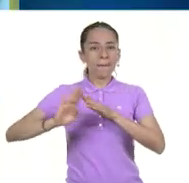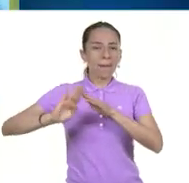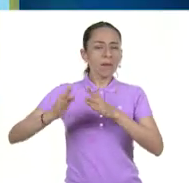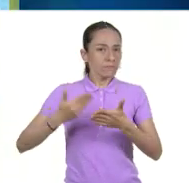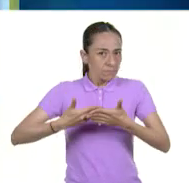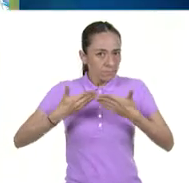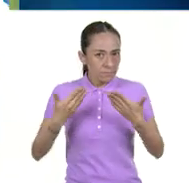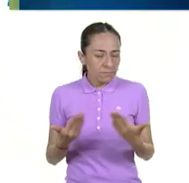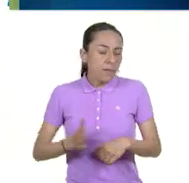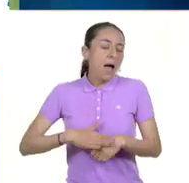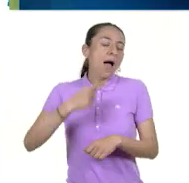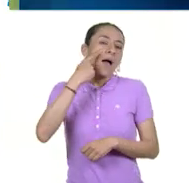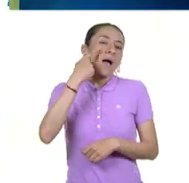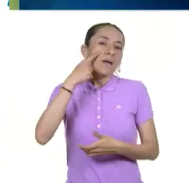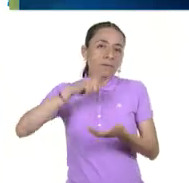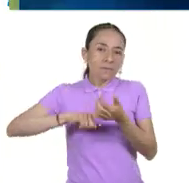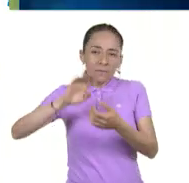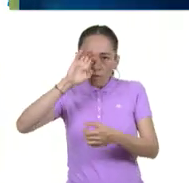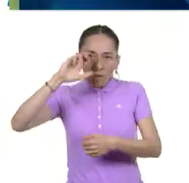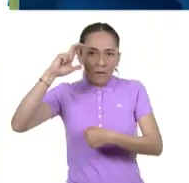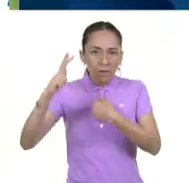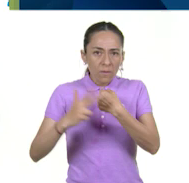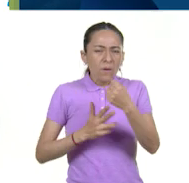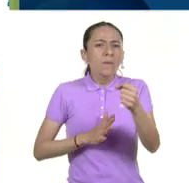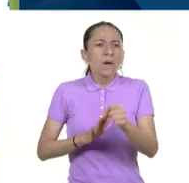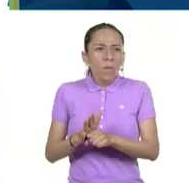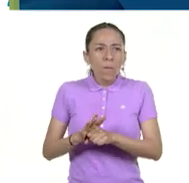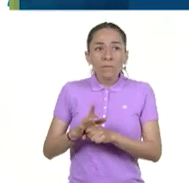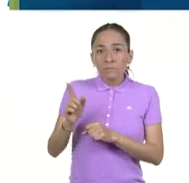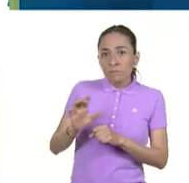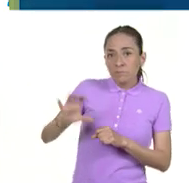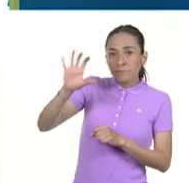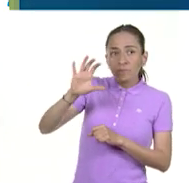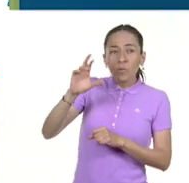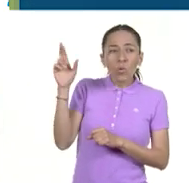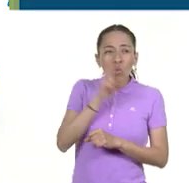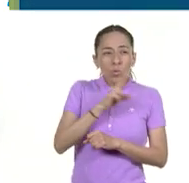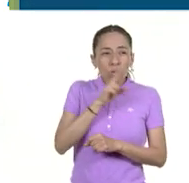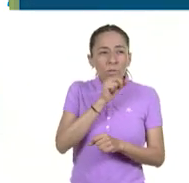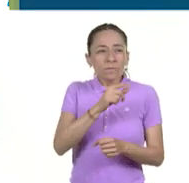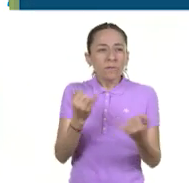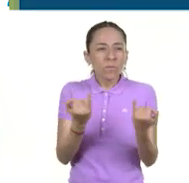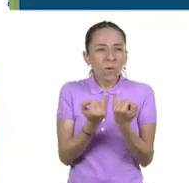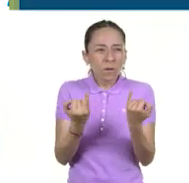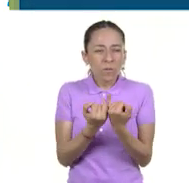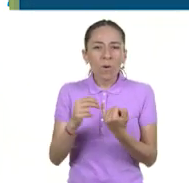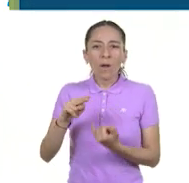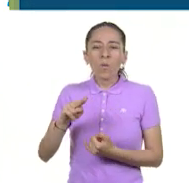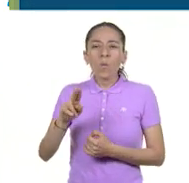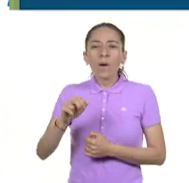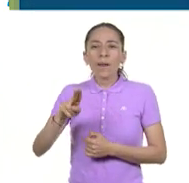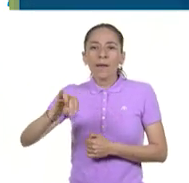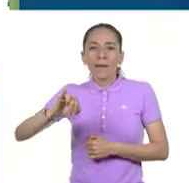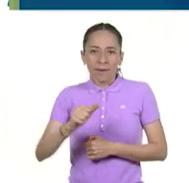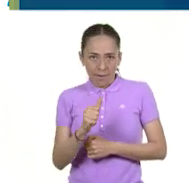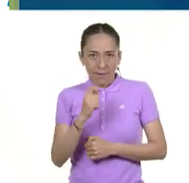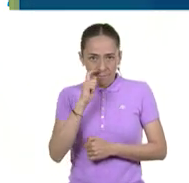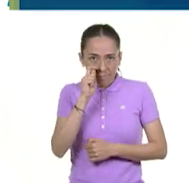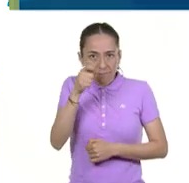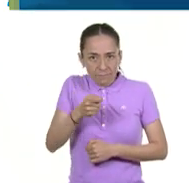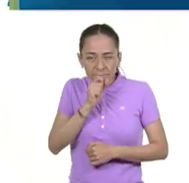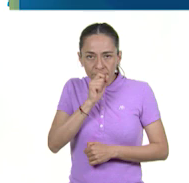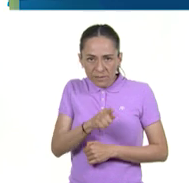flujo migratorio dentro de Europa se da entre la Federación Rusa y Ucrania. Se trata de un flujo migratorio de